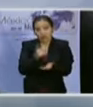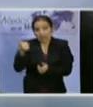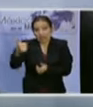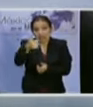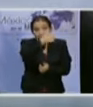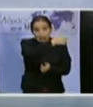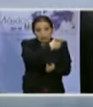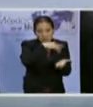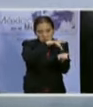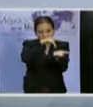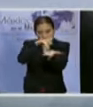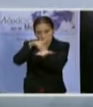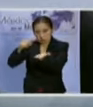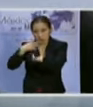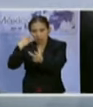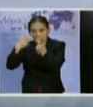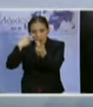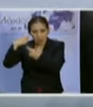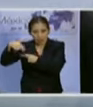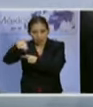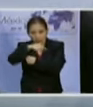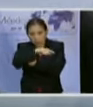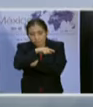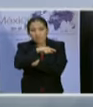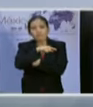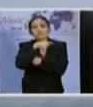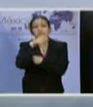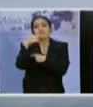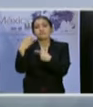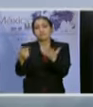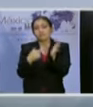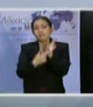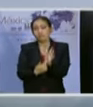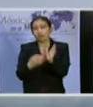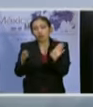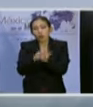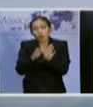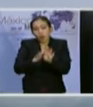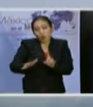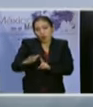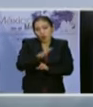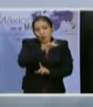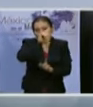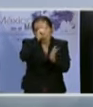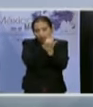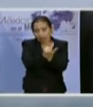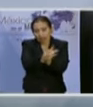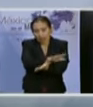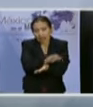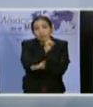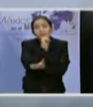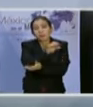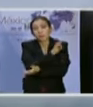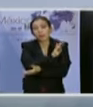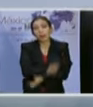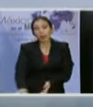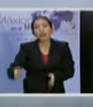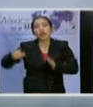uno de ellos, de lo que ellos han participado y de lo que ellos han presentado, cómo el ámbito legislativo también